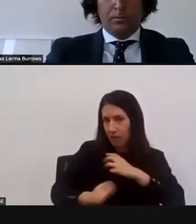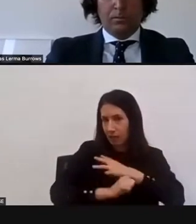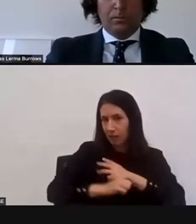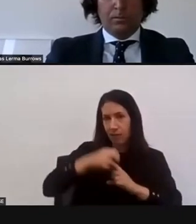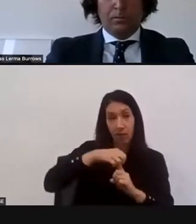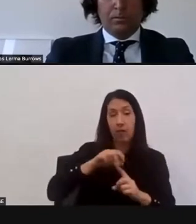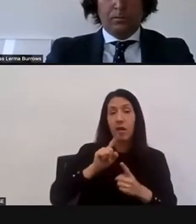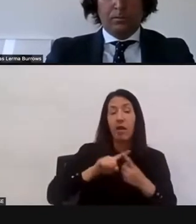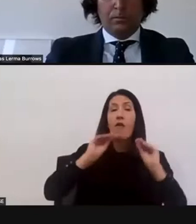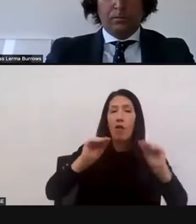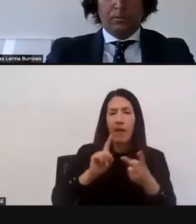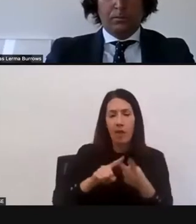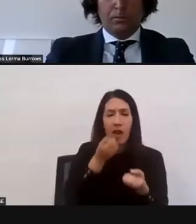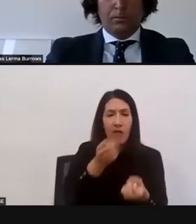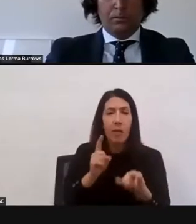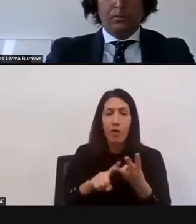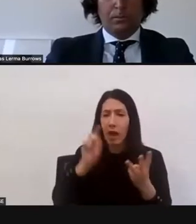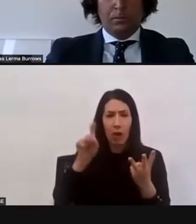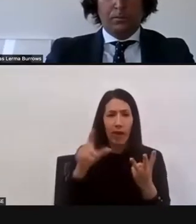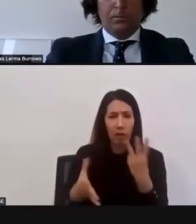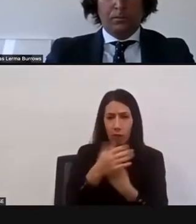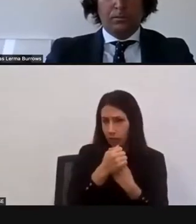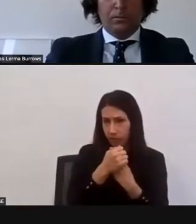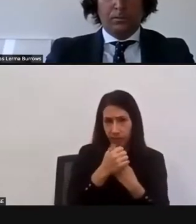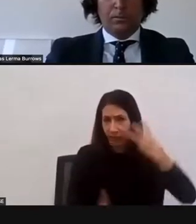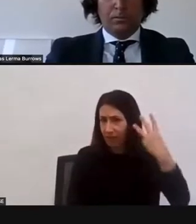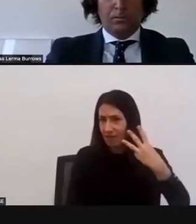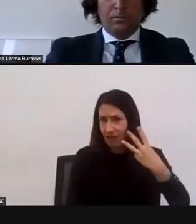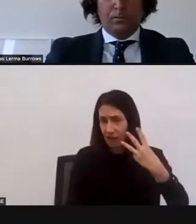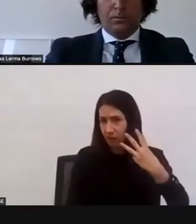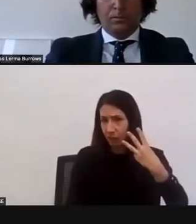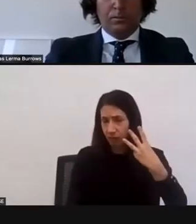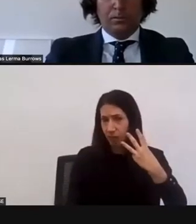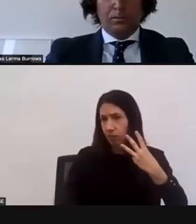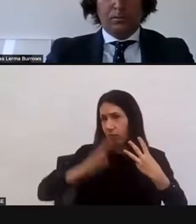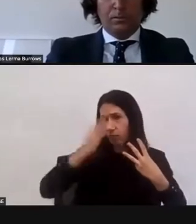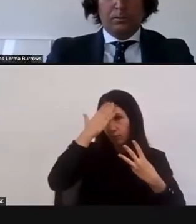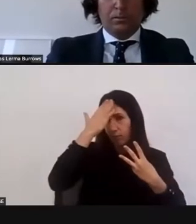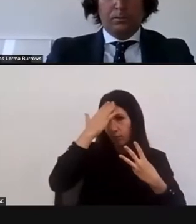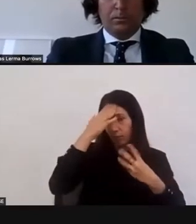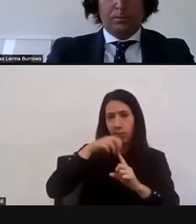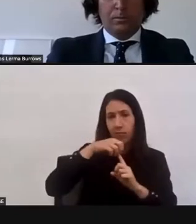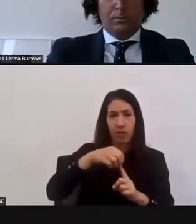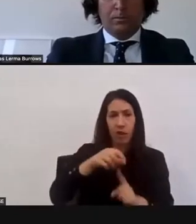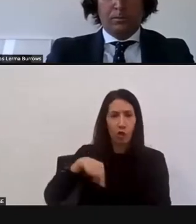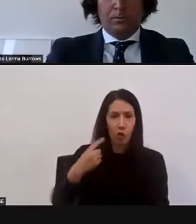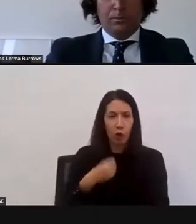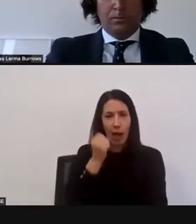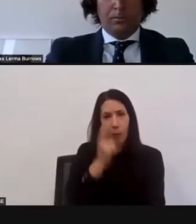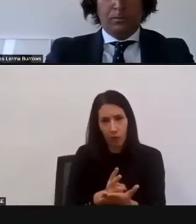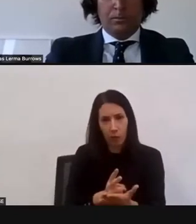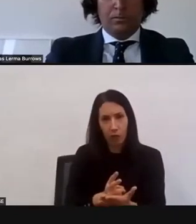formación, información y educación. Es decir, esos son los tres ejes desde los cuales apostamos, ¿no? A